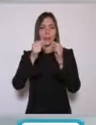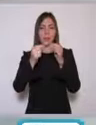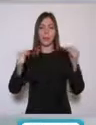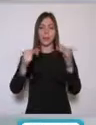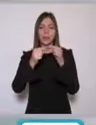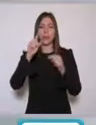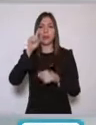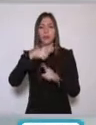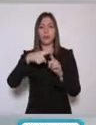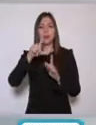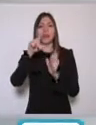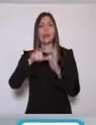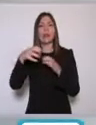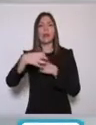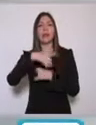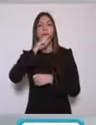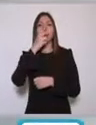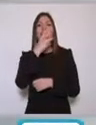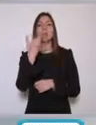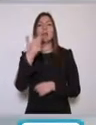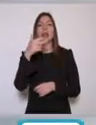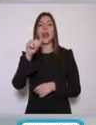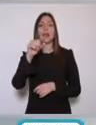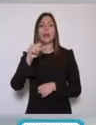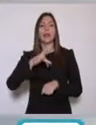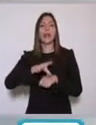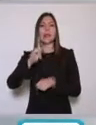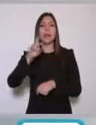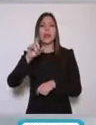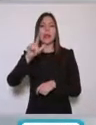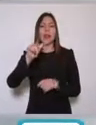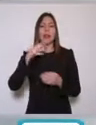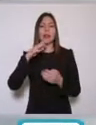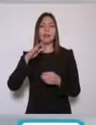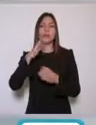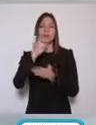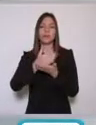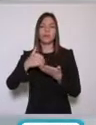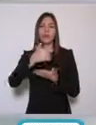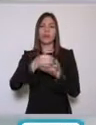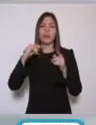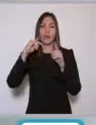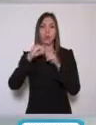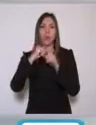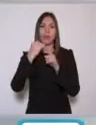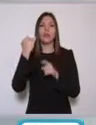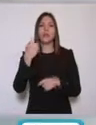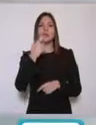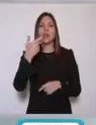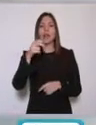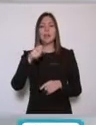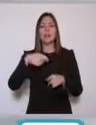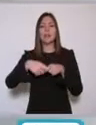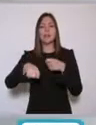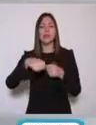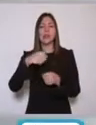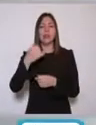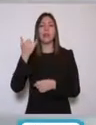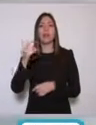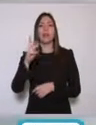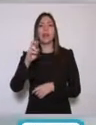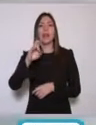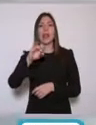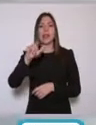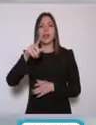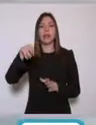litros de caldo de pollo. 350 gramos de queso panela en cubos También vamos a necesitar 100 gramos de chicharrón en trozos. y perejil